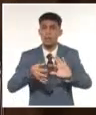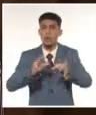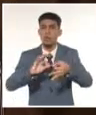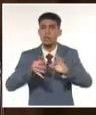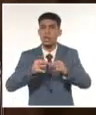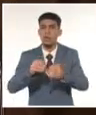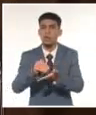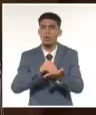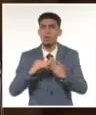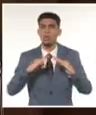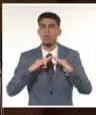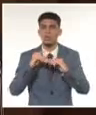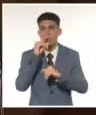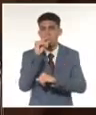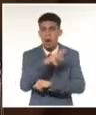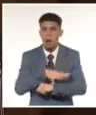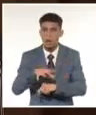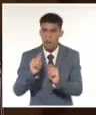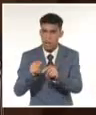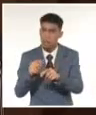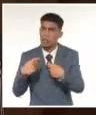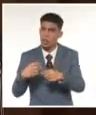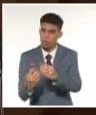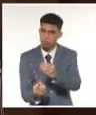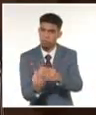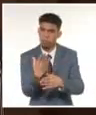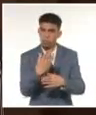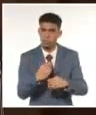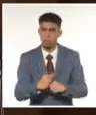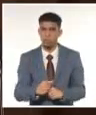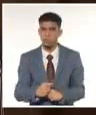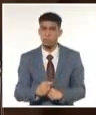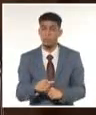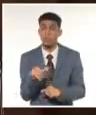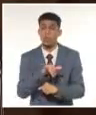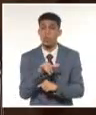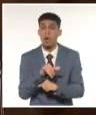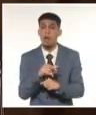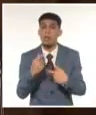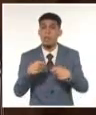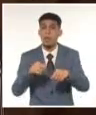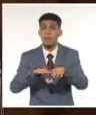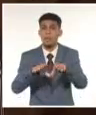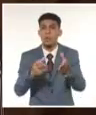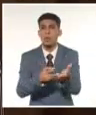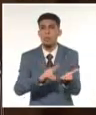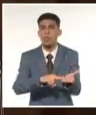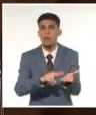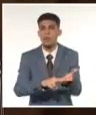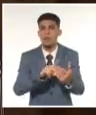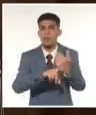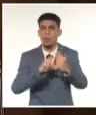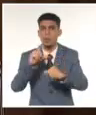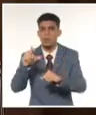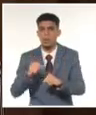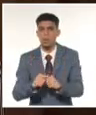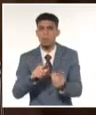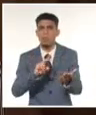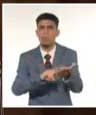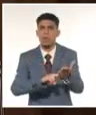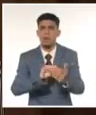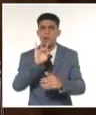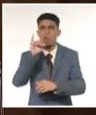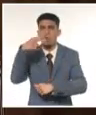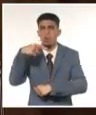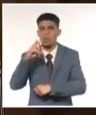comunidad, hacer el máximo esfuerzo posible por el completamiento de los cuadros y por lograr mejores crecimientos en